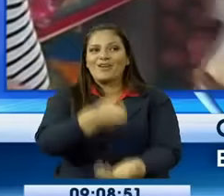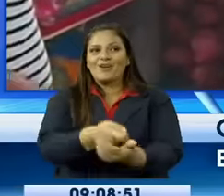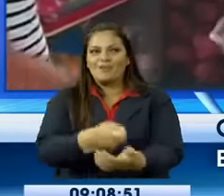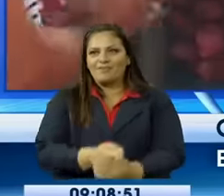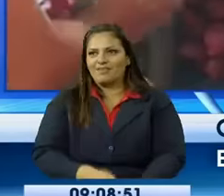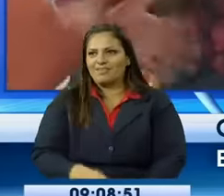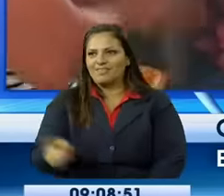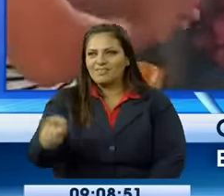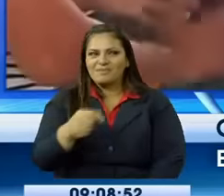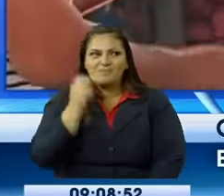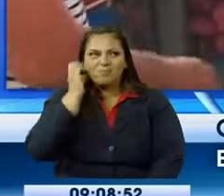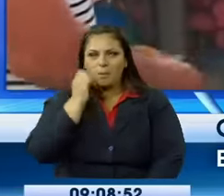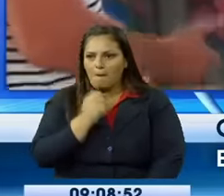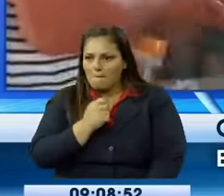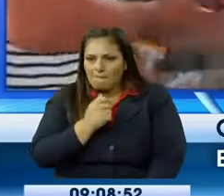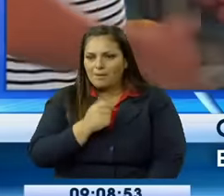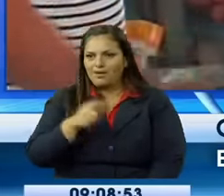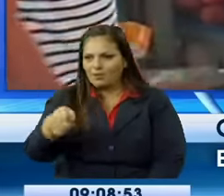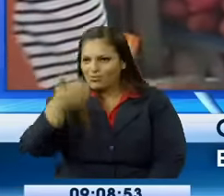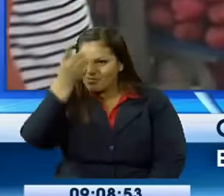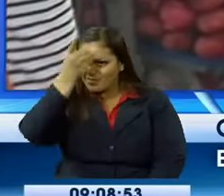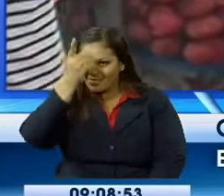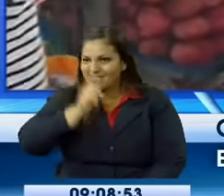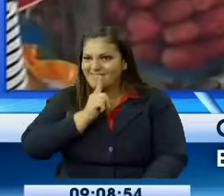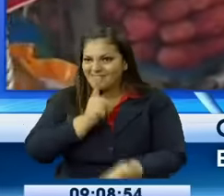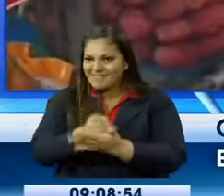debiendo, oye, por eso que no quiere hablar.